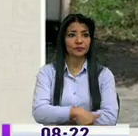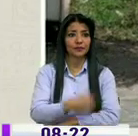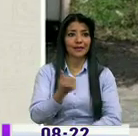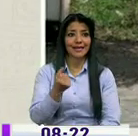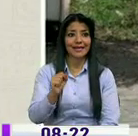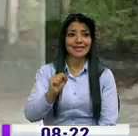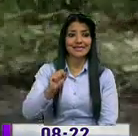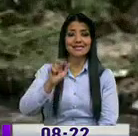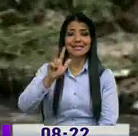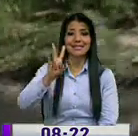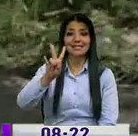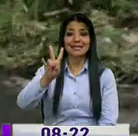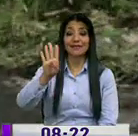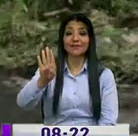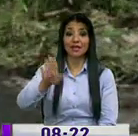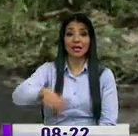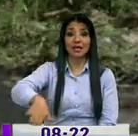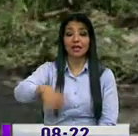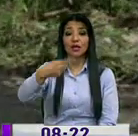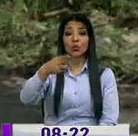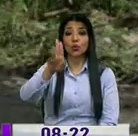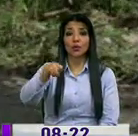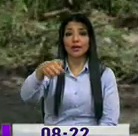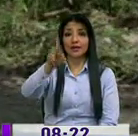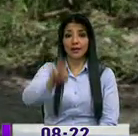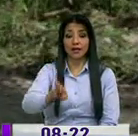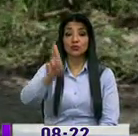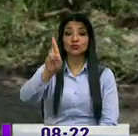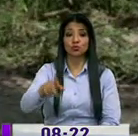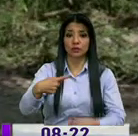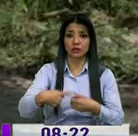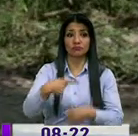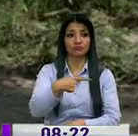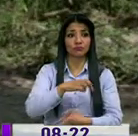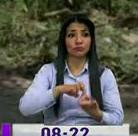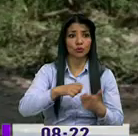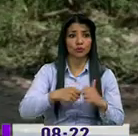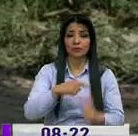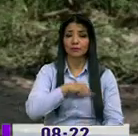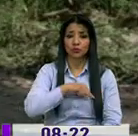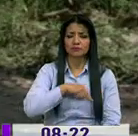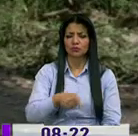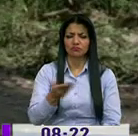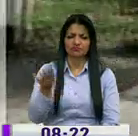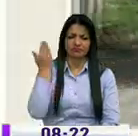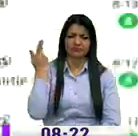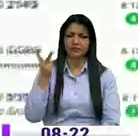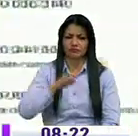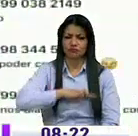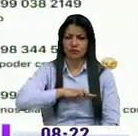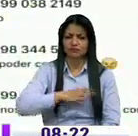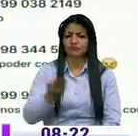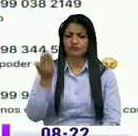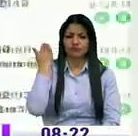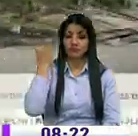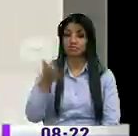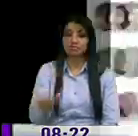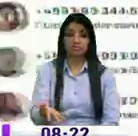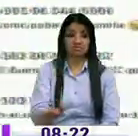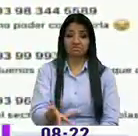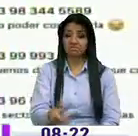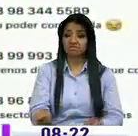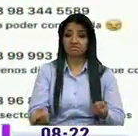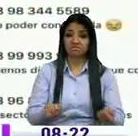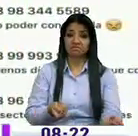Huigra, al sur de Quito. Vean, y estos son otros problemas del municipio, no solamente de este municipio, el anterior también. No hay